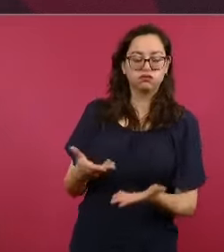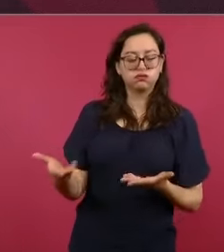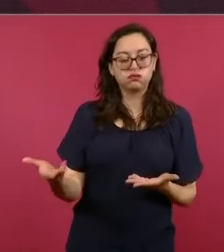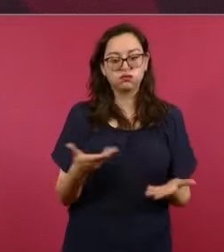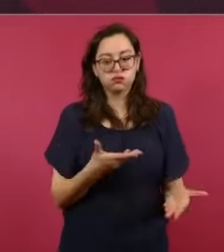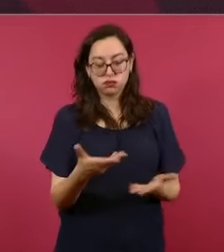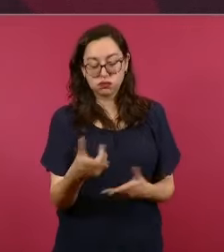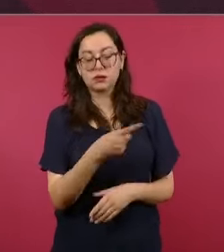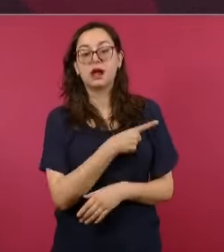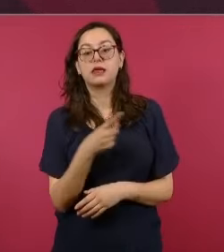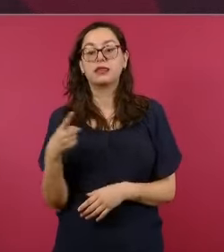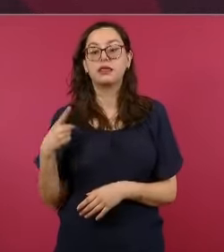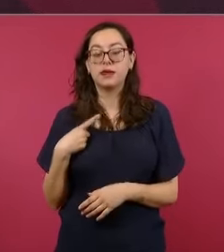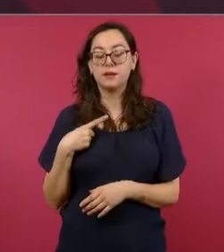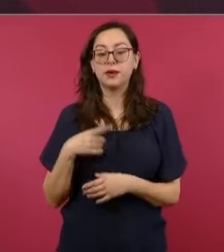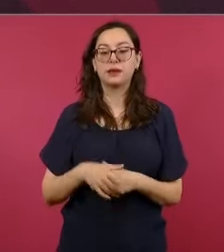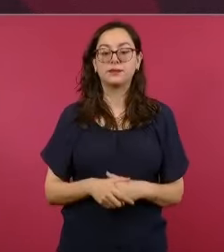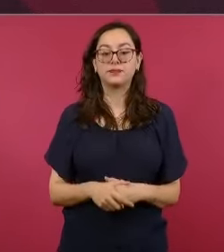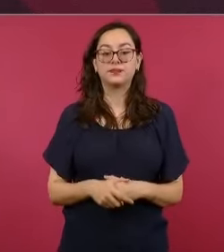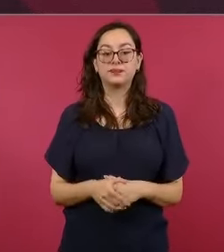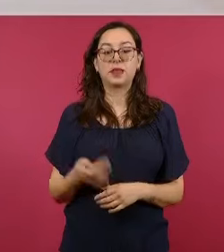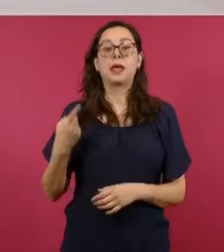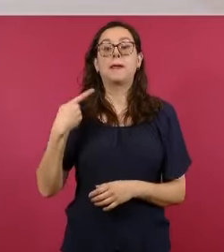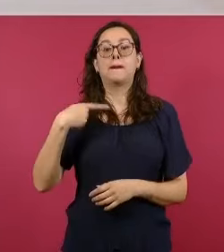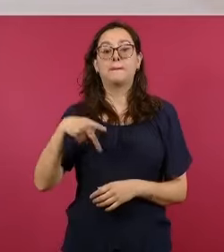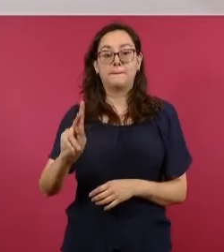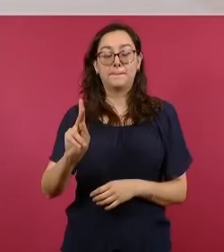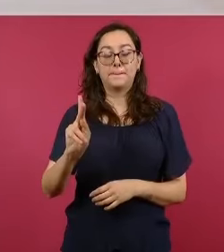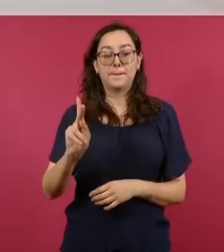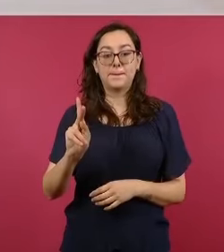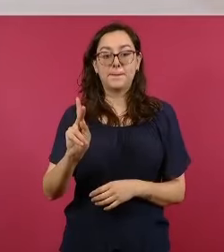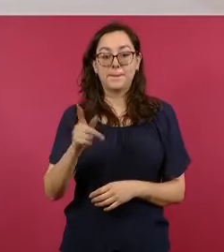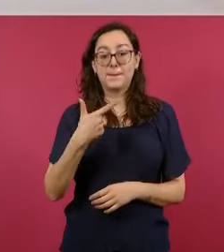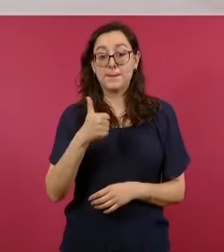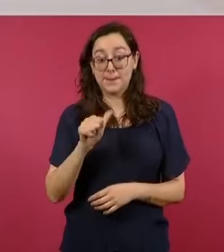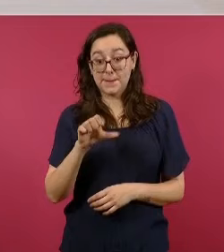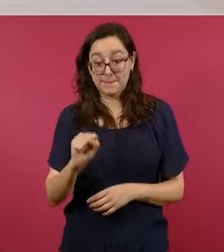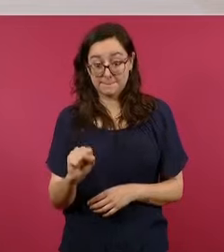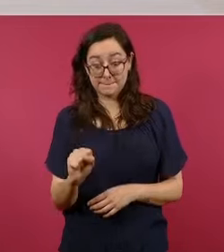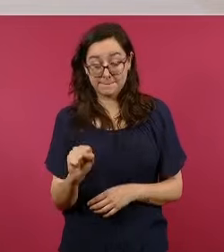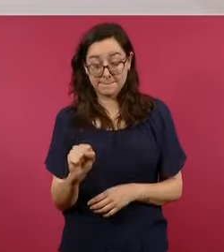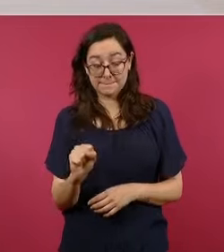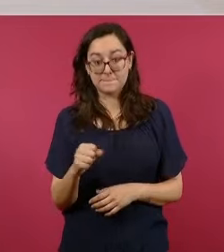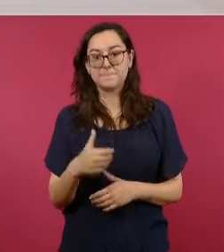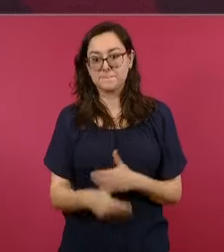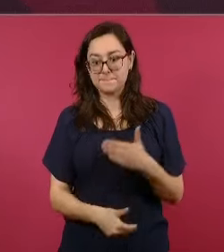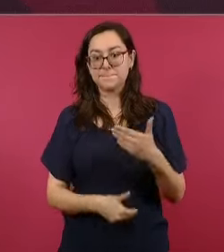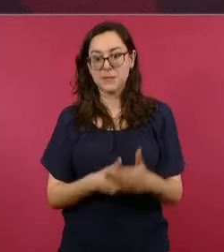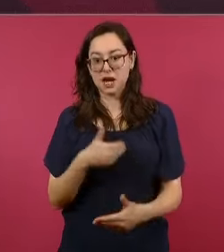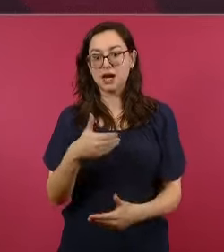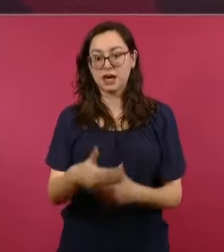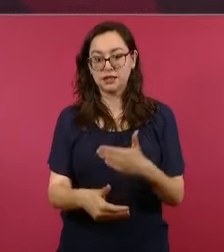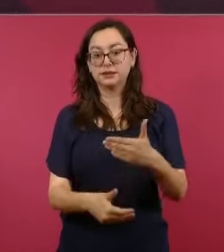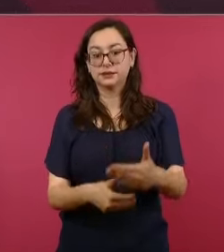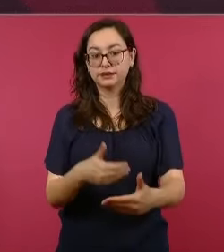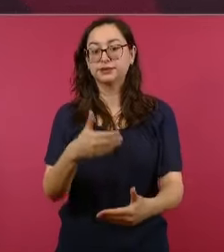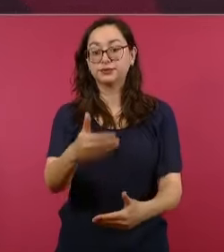mutuamente pero en el caso de del gas se ha avanzado